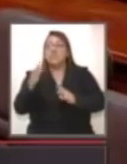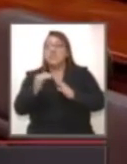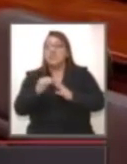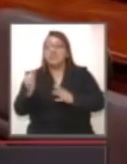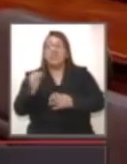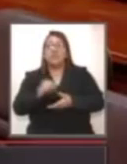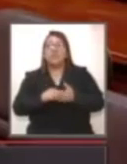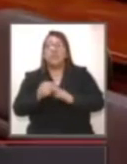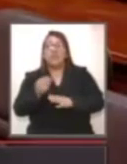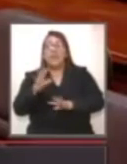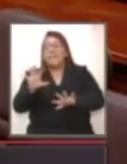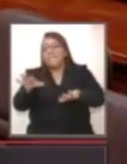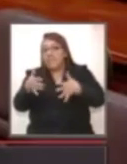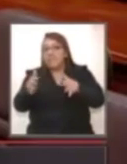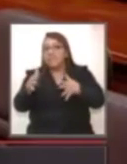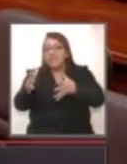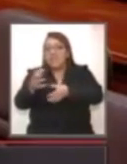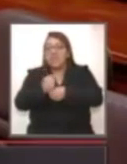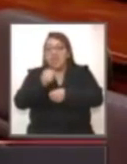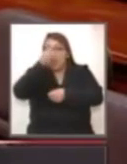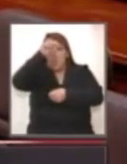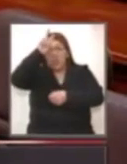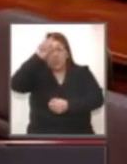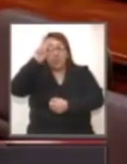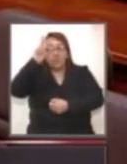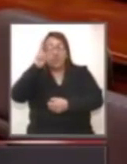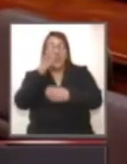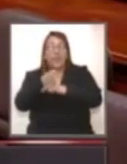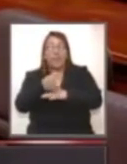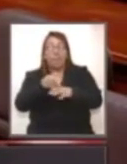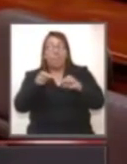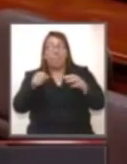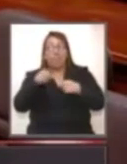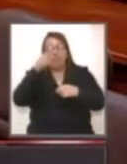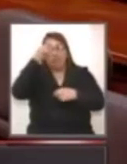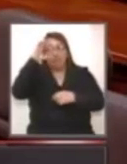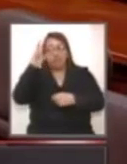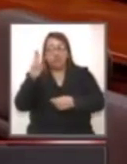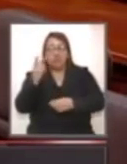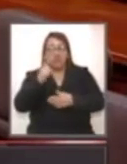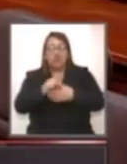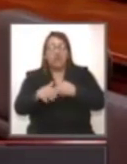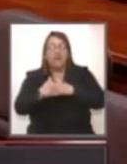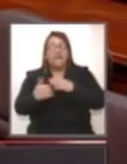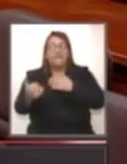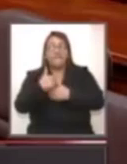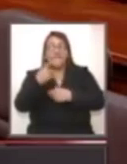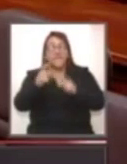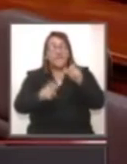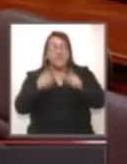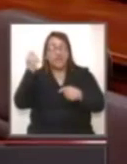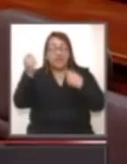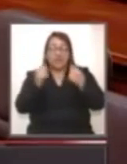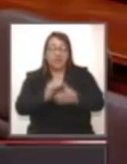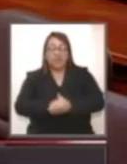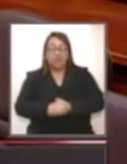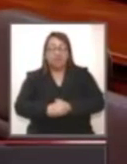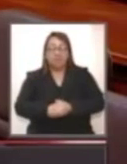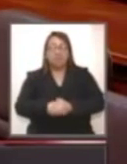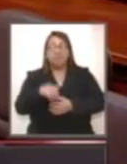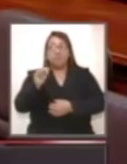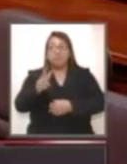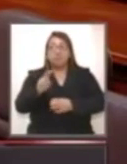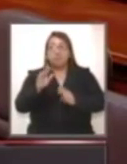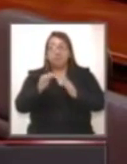200 millones de soles que aproximadamente recibe el Cusco a través del pueblo cusqueño por los ingresos del turismo.